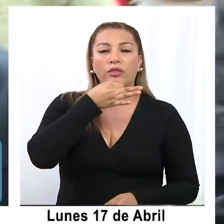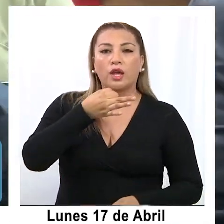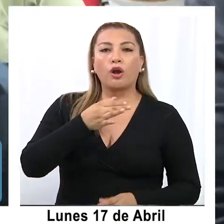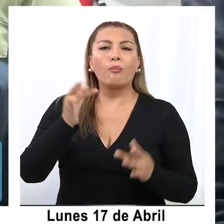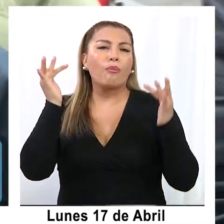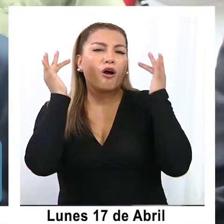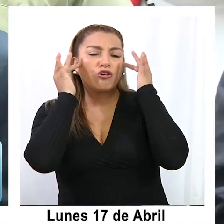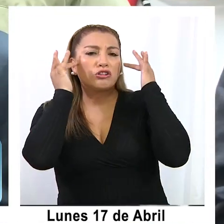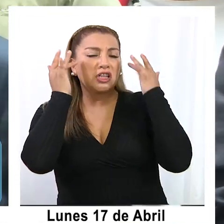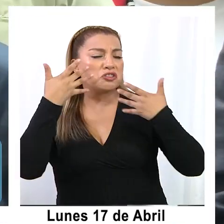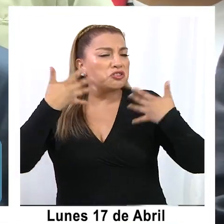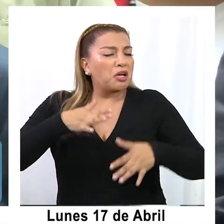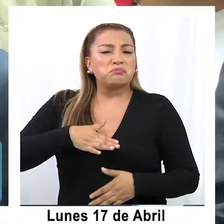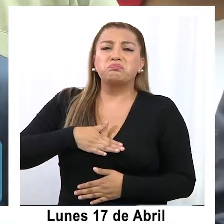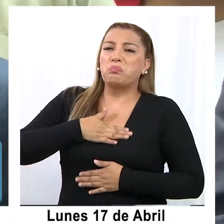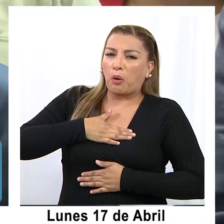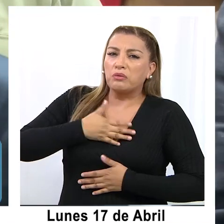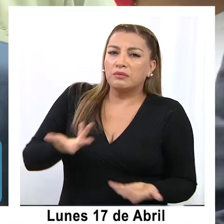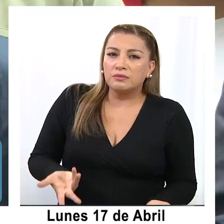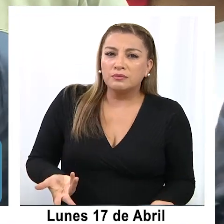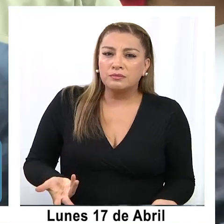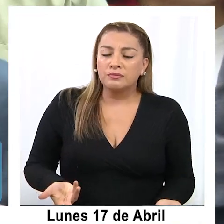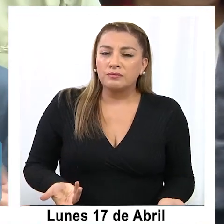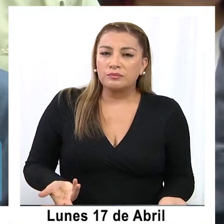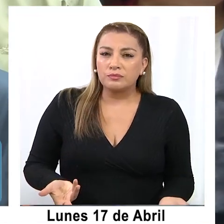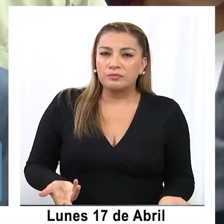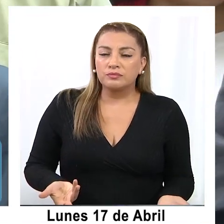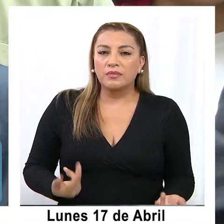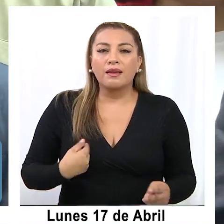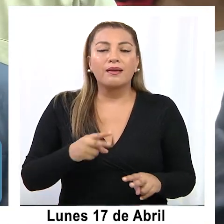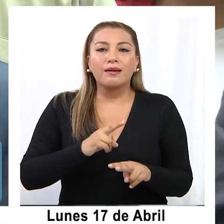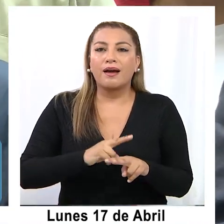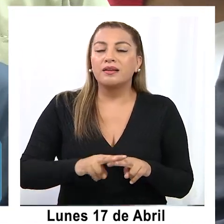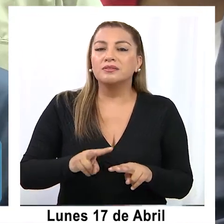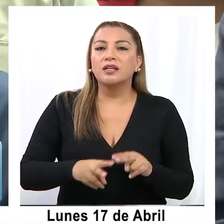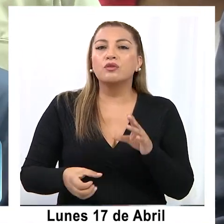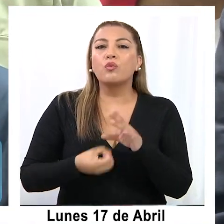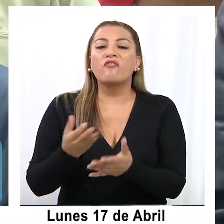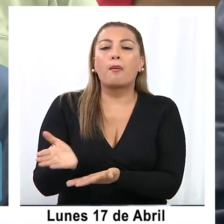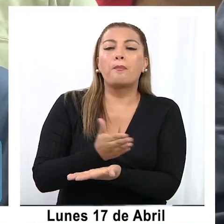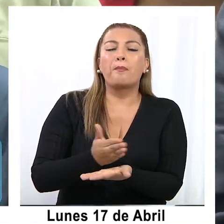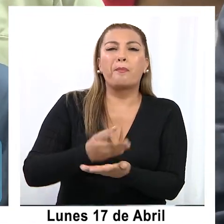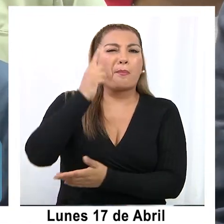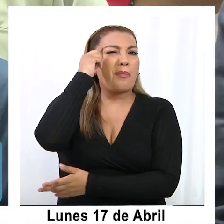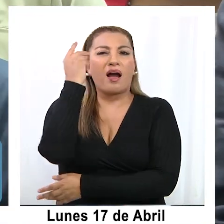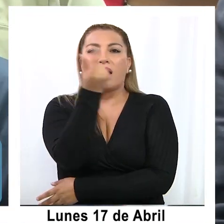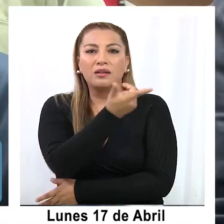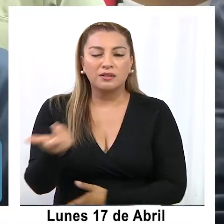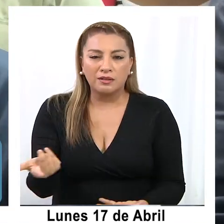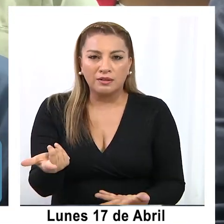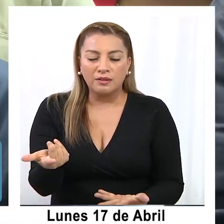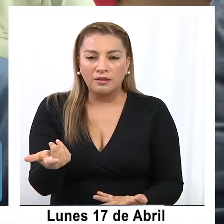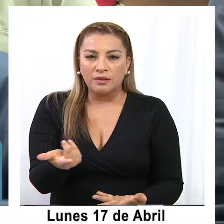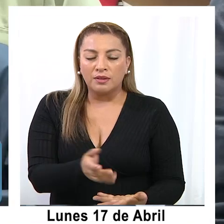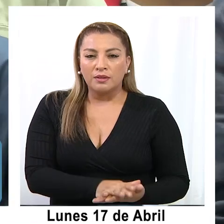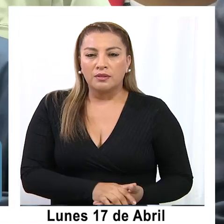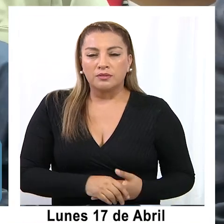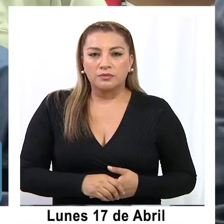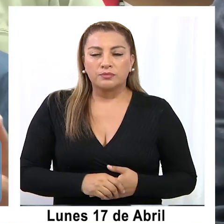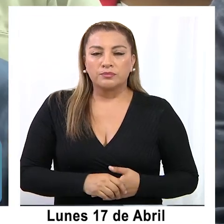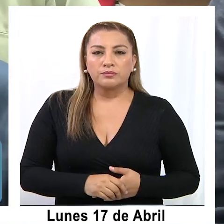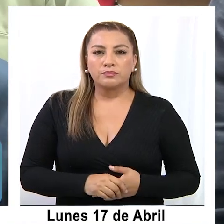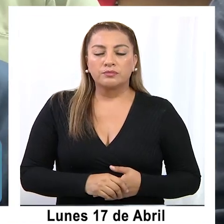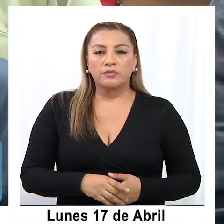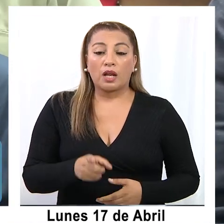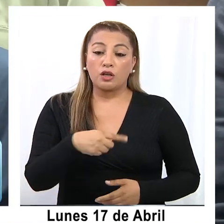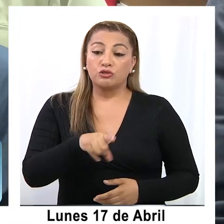contento, muy satisfecho, que se hayan elaborado nuevas estrategias, ¿no es cierto?, para poder, en